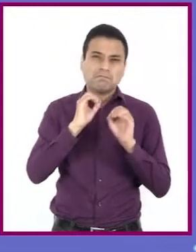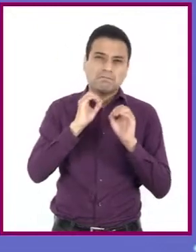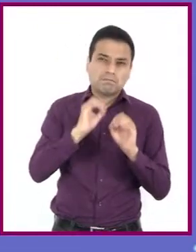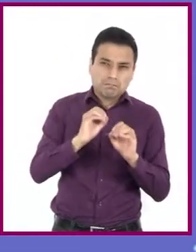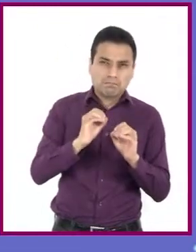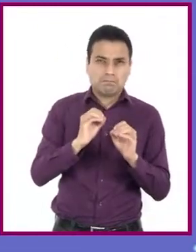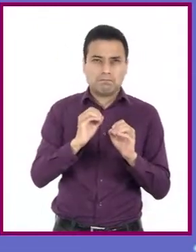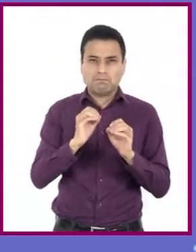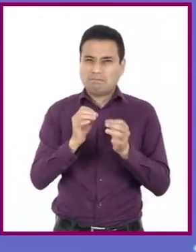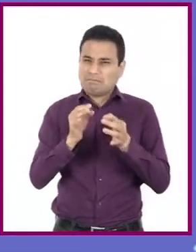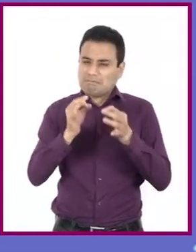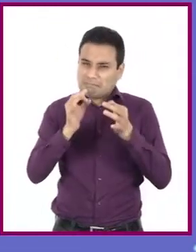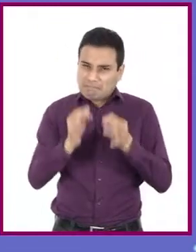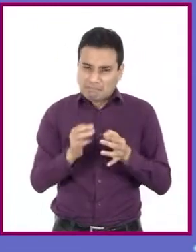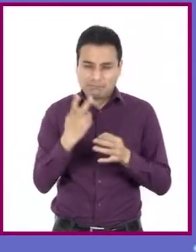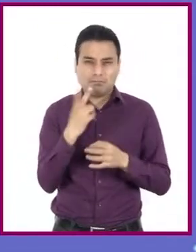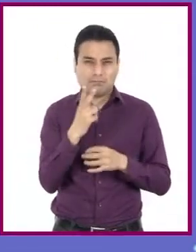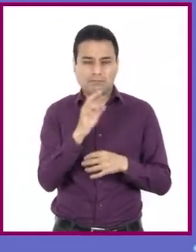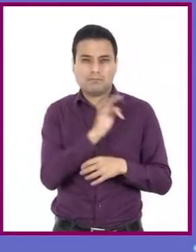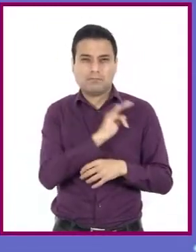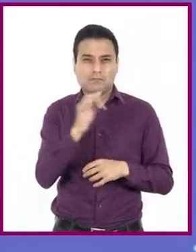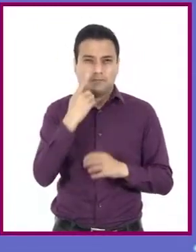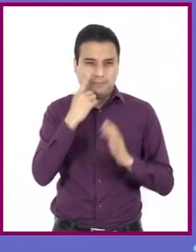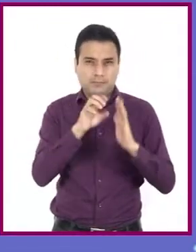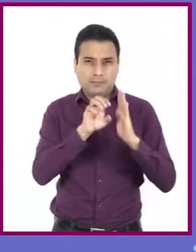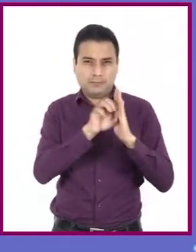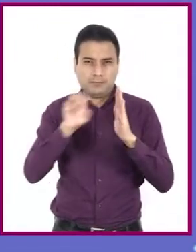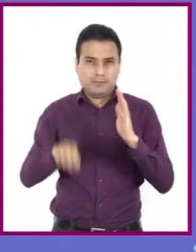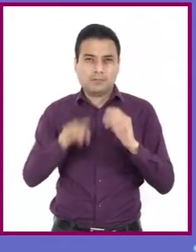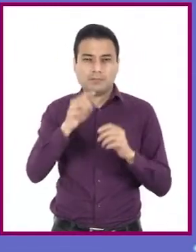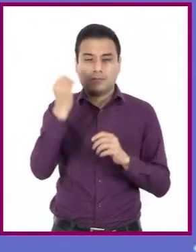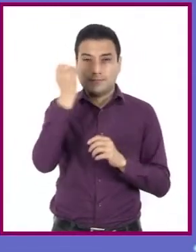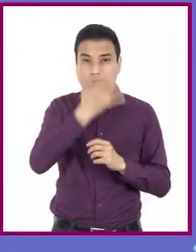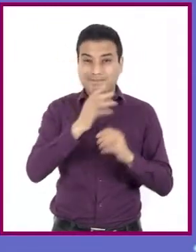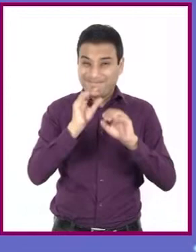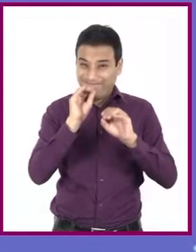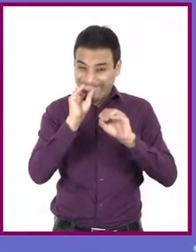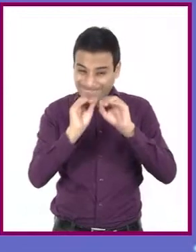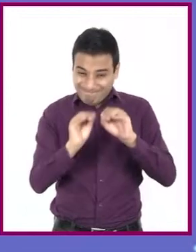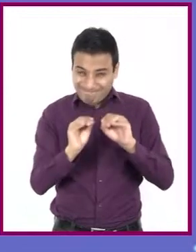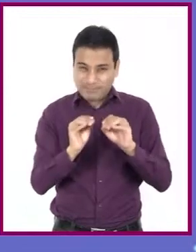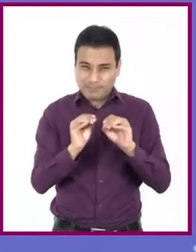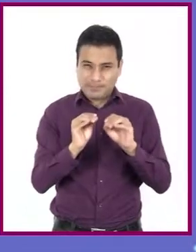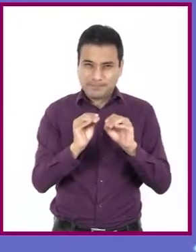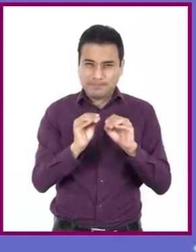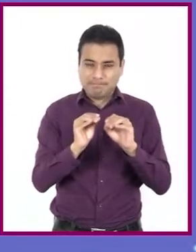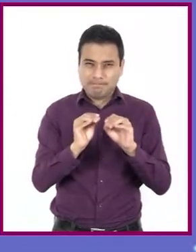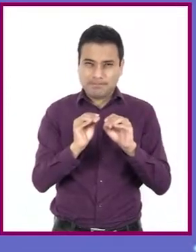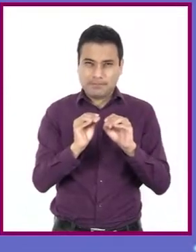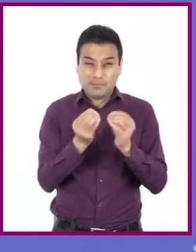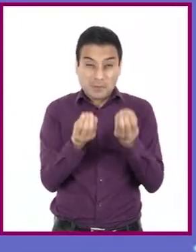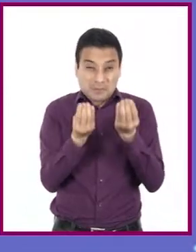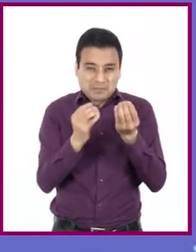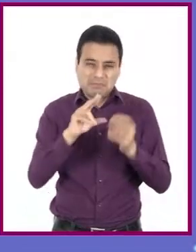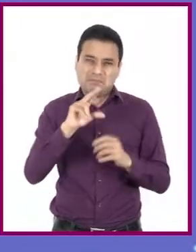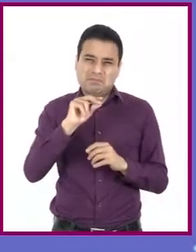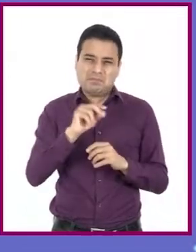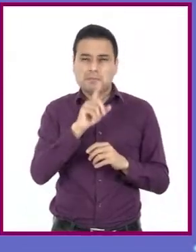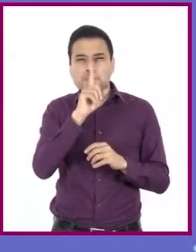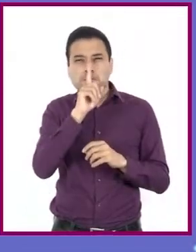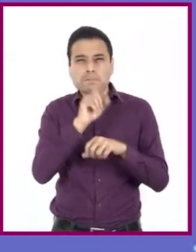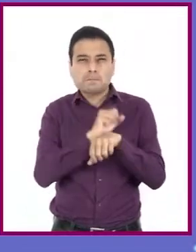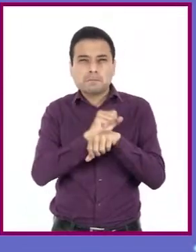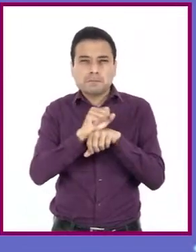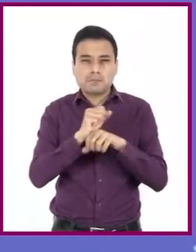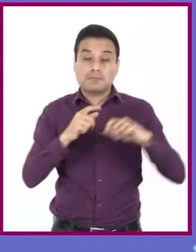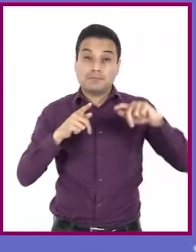manera que, cuando hacemos imágenes sin muchos detalles, pero con formas que todavía representan cosas